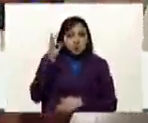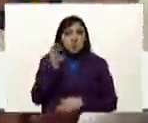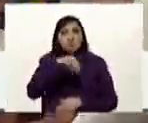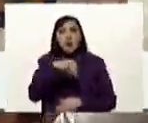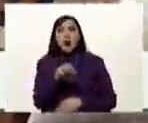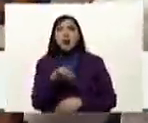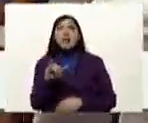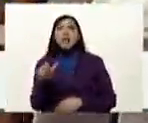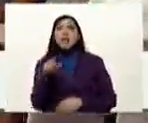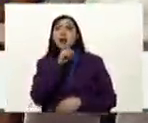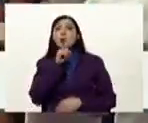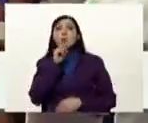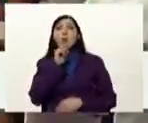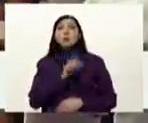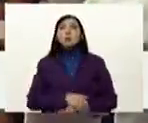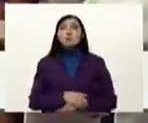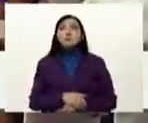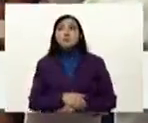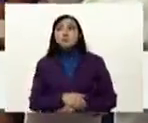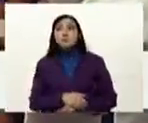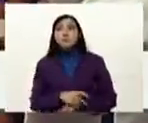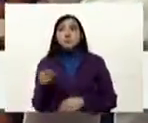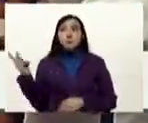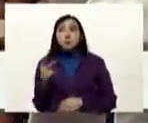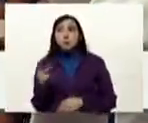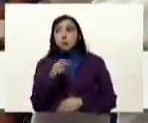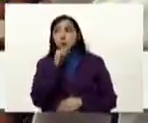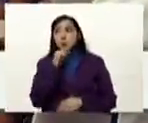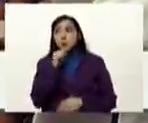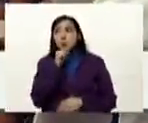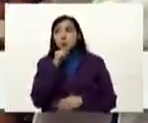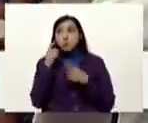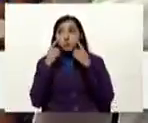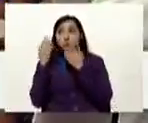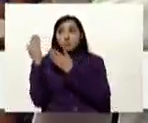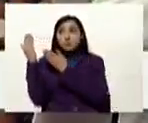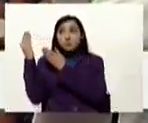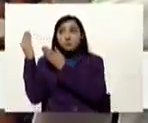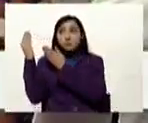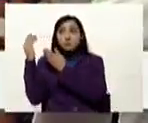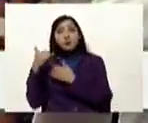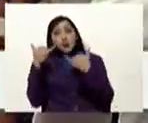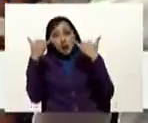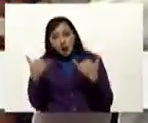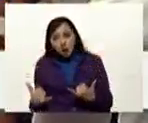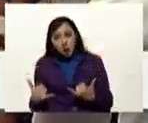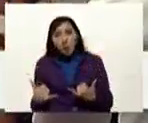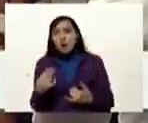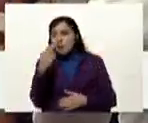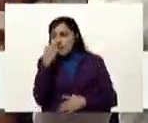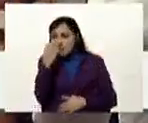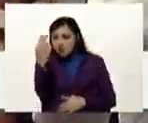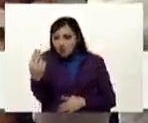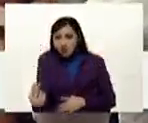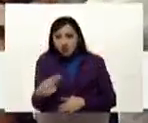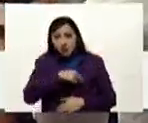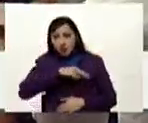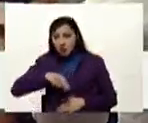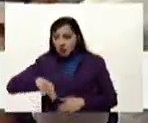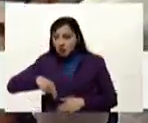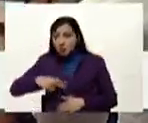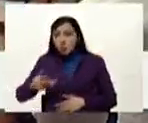conmigo también, que, bueno, son adultas mayores y que hoy mismo reciben la visita de nuestra casa a